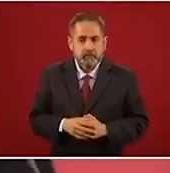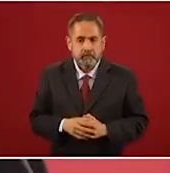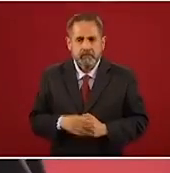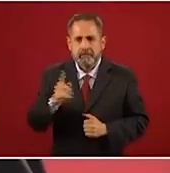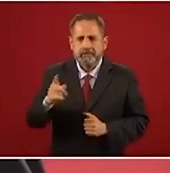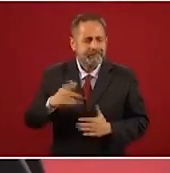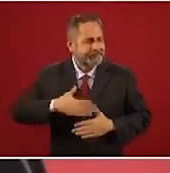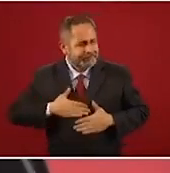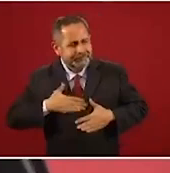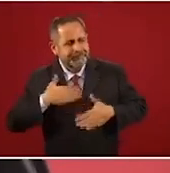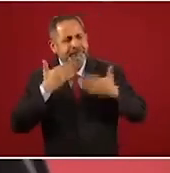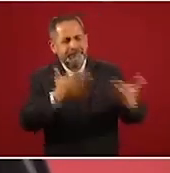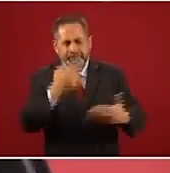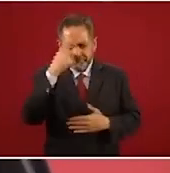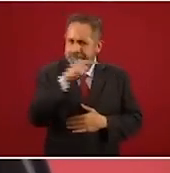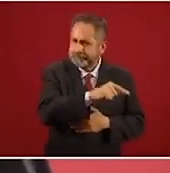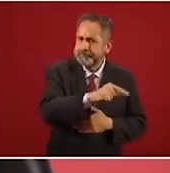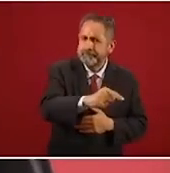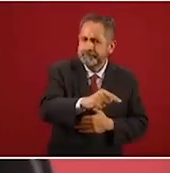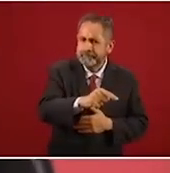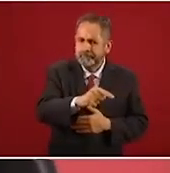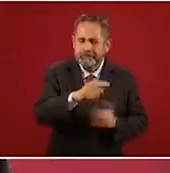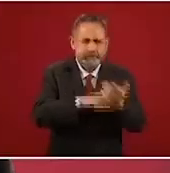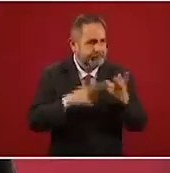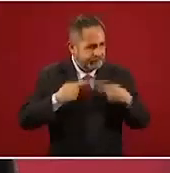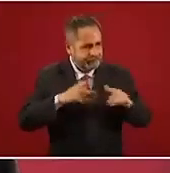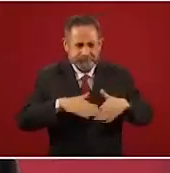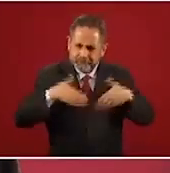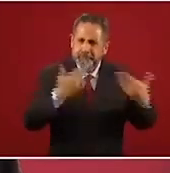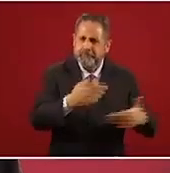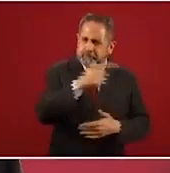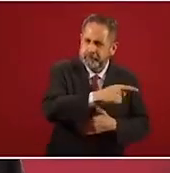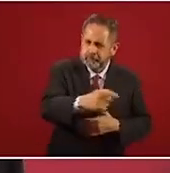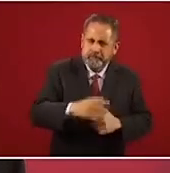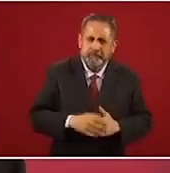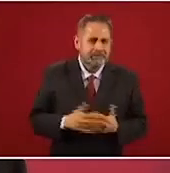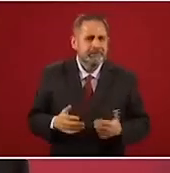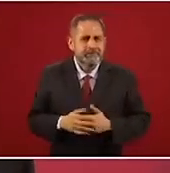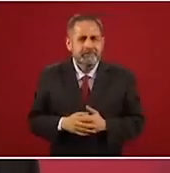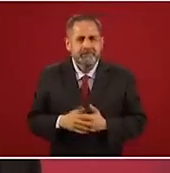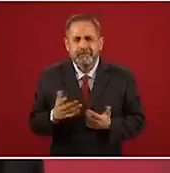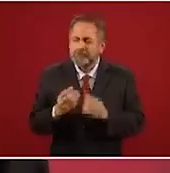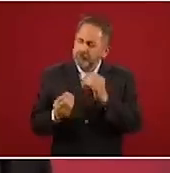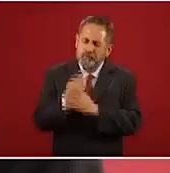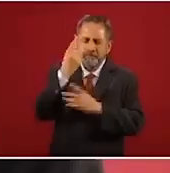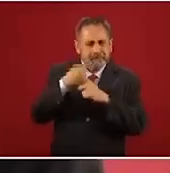le tengan confianza a los ciudadanos, porque es la nueva